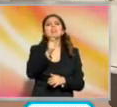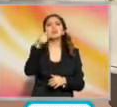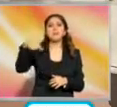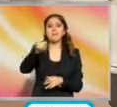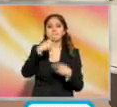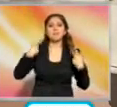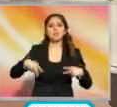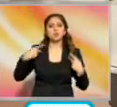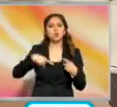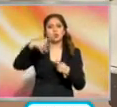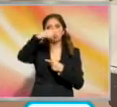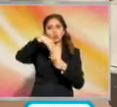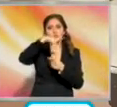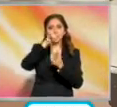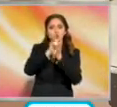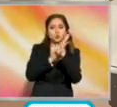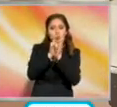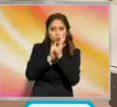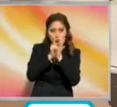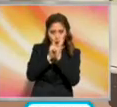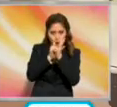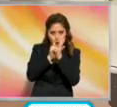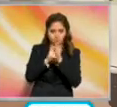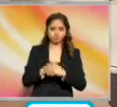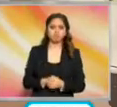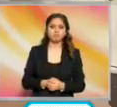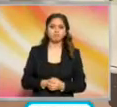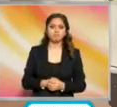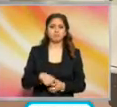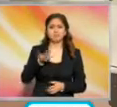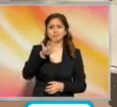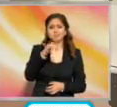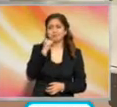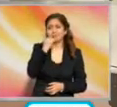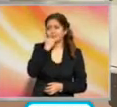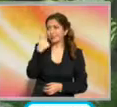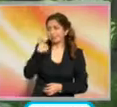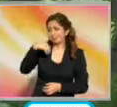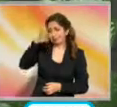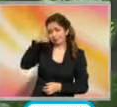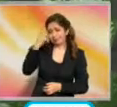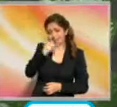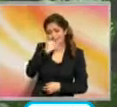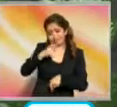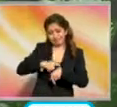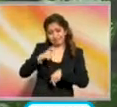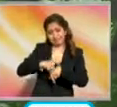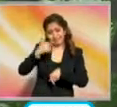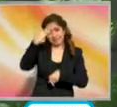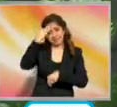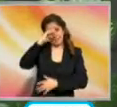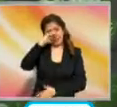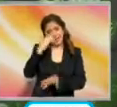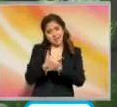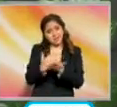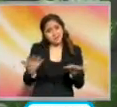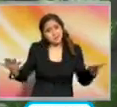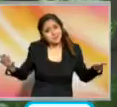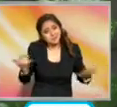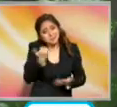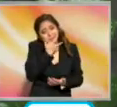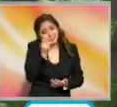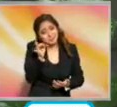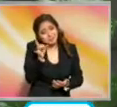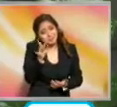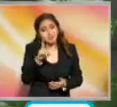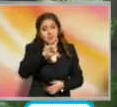Porque Bueno, ¿qué se ve en ya YouTube? se nos va el tiempo. No, pues Yo creo básicamente- que esa va a ser una sección nueva. De No, hecho, eso totalmente, no, pero... Porque ya se nos fue el tiempo, querido no, José María. Sí, pero...